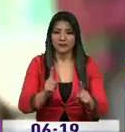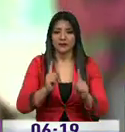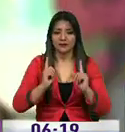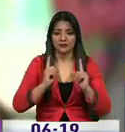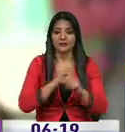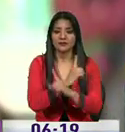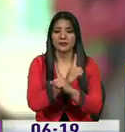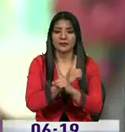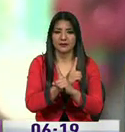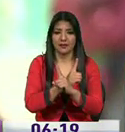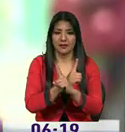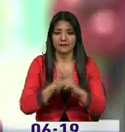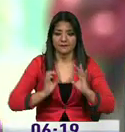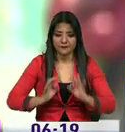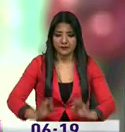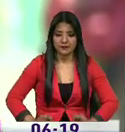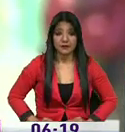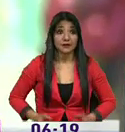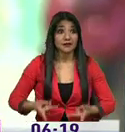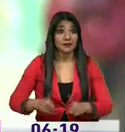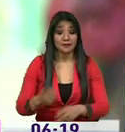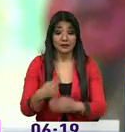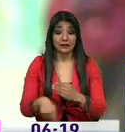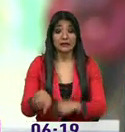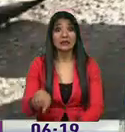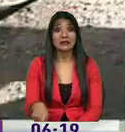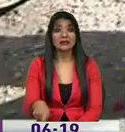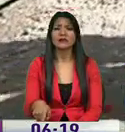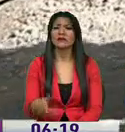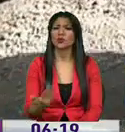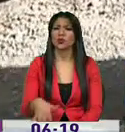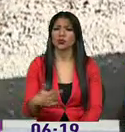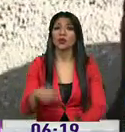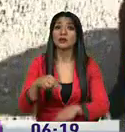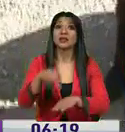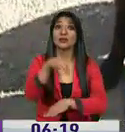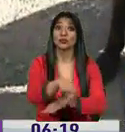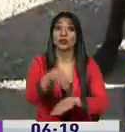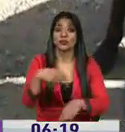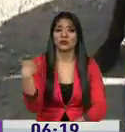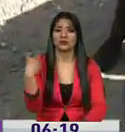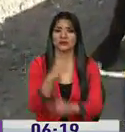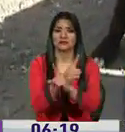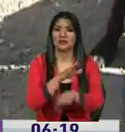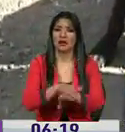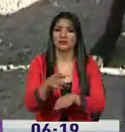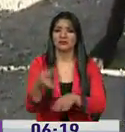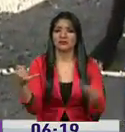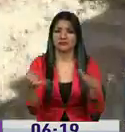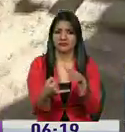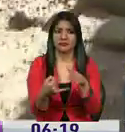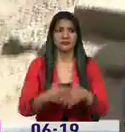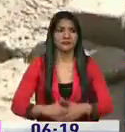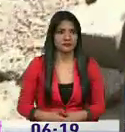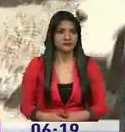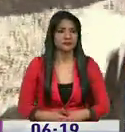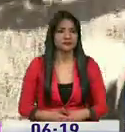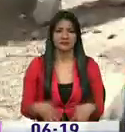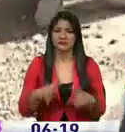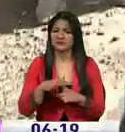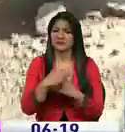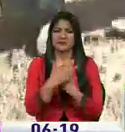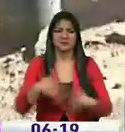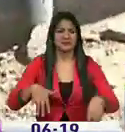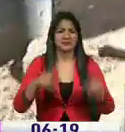es abuelo de un pequeño de 3 años, también con discapacidad, y que se presume es fruto de una violación. Su situación es